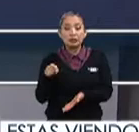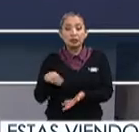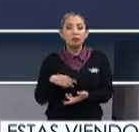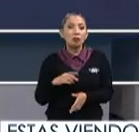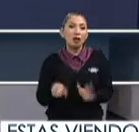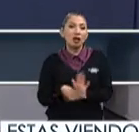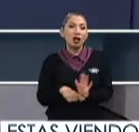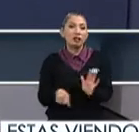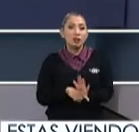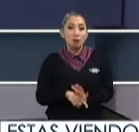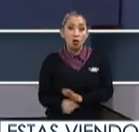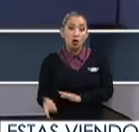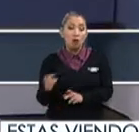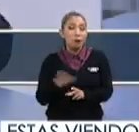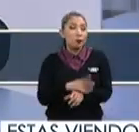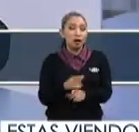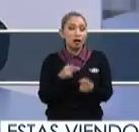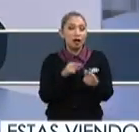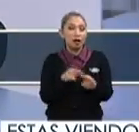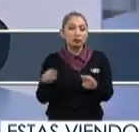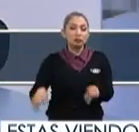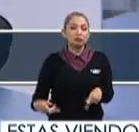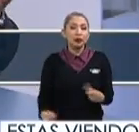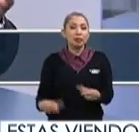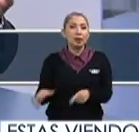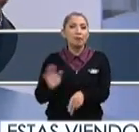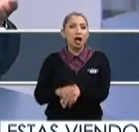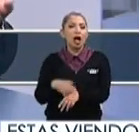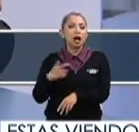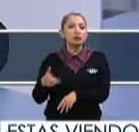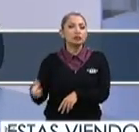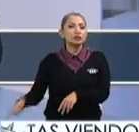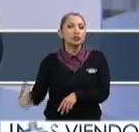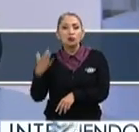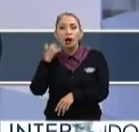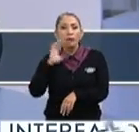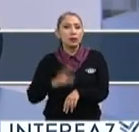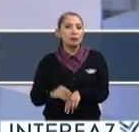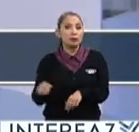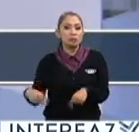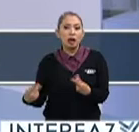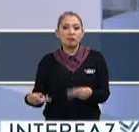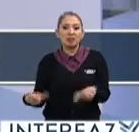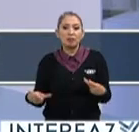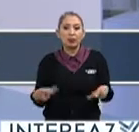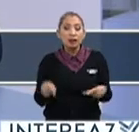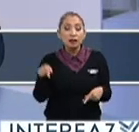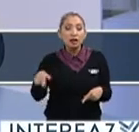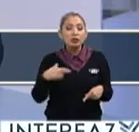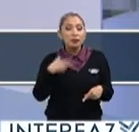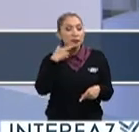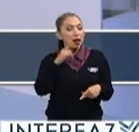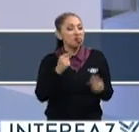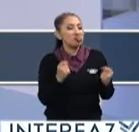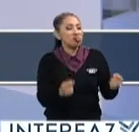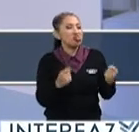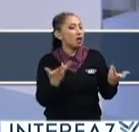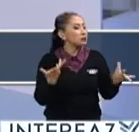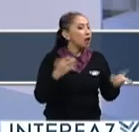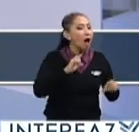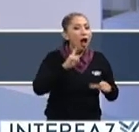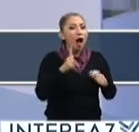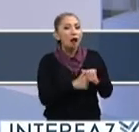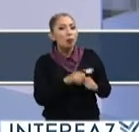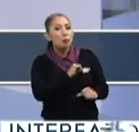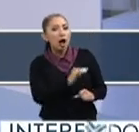dinámica negativa. Por un lado, se activa el tráfico de armas ilegal, por supuesto, y por el otro, estas armas sirven para cometer cualquier tipo